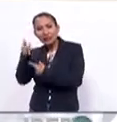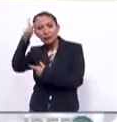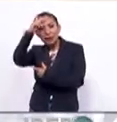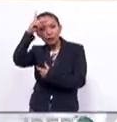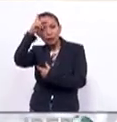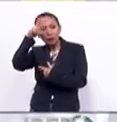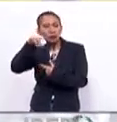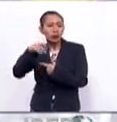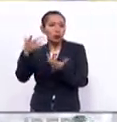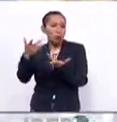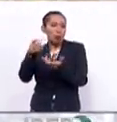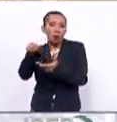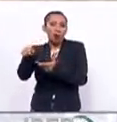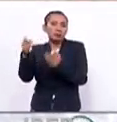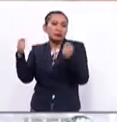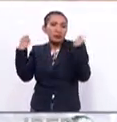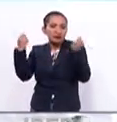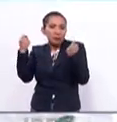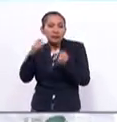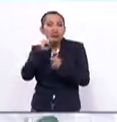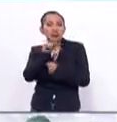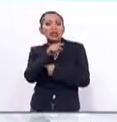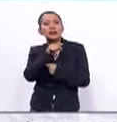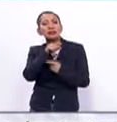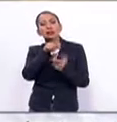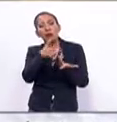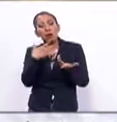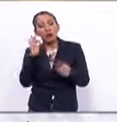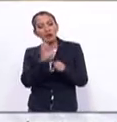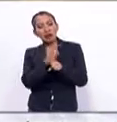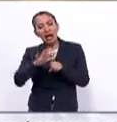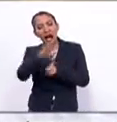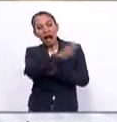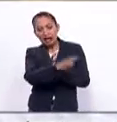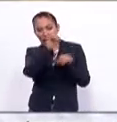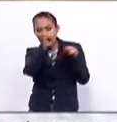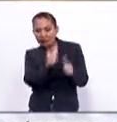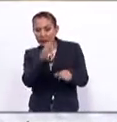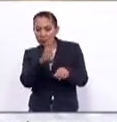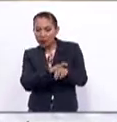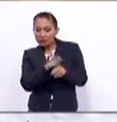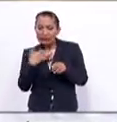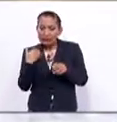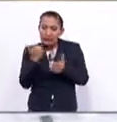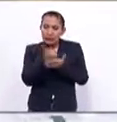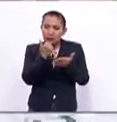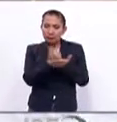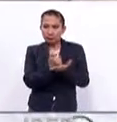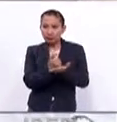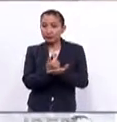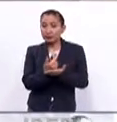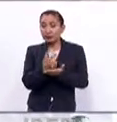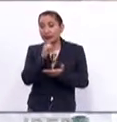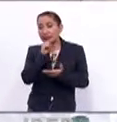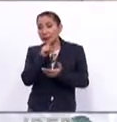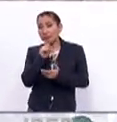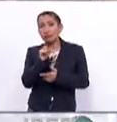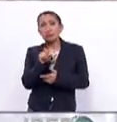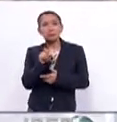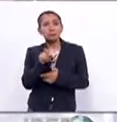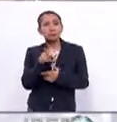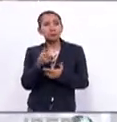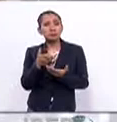peruana en un evento de esta magnitud, sino en general en fortalecer el sector de las artes visuales. Y digamos, dentro